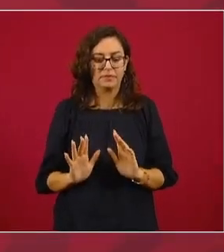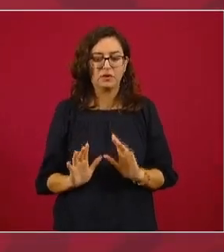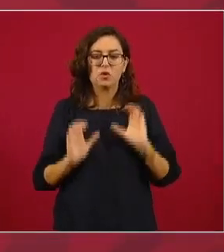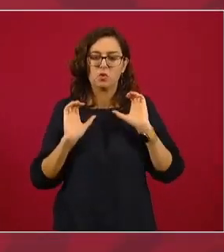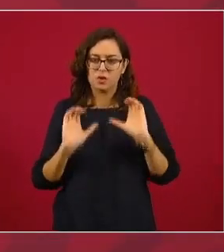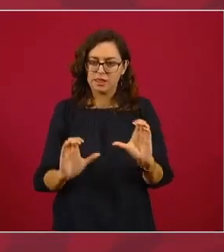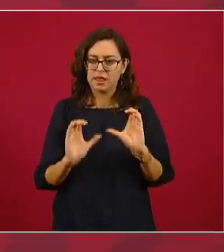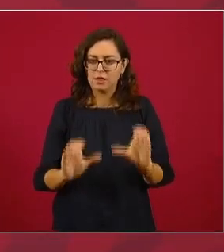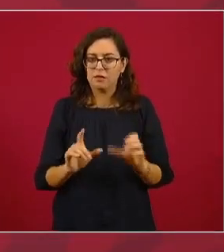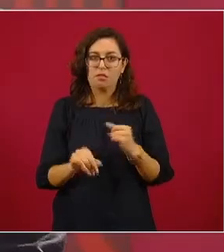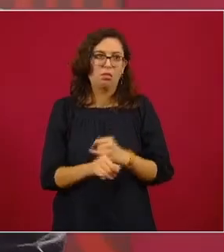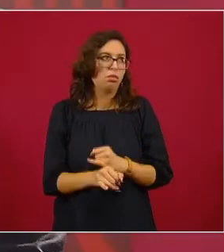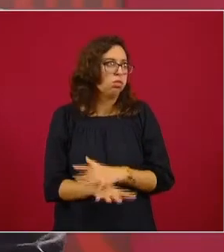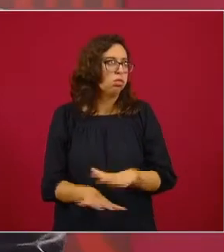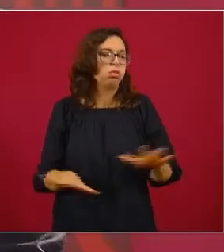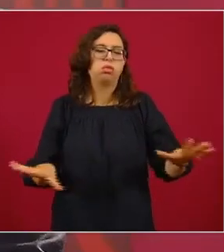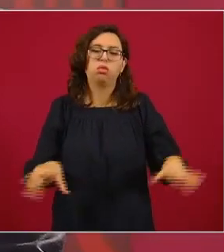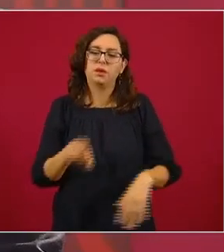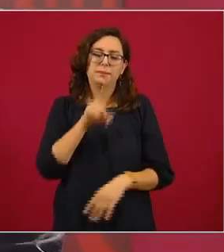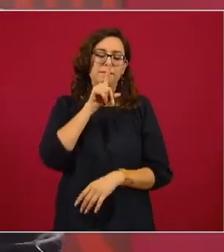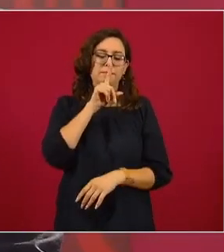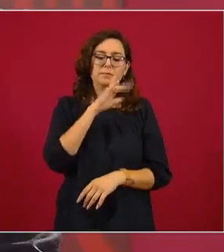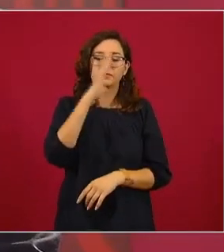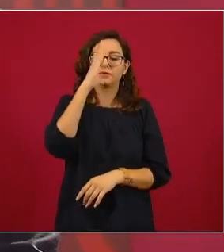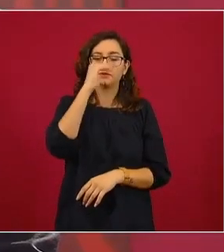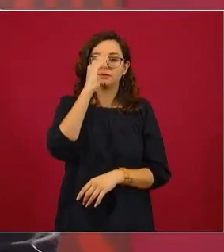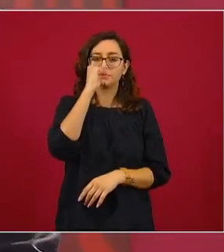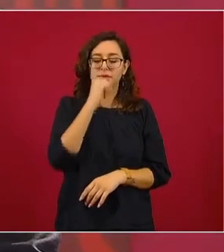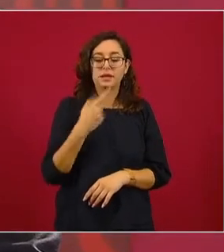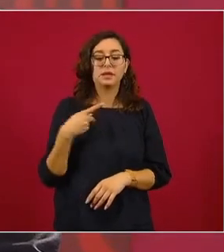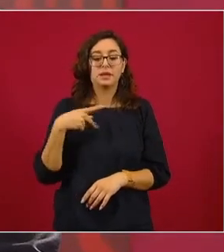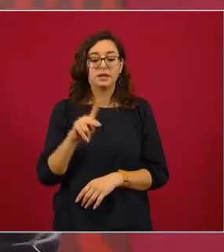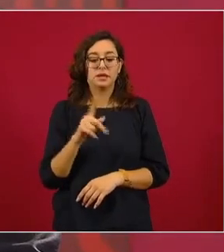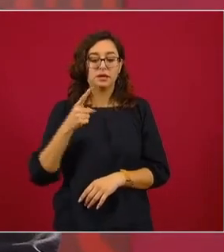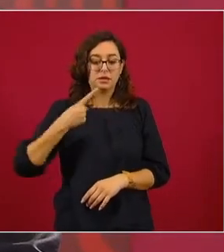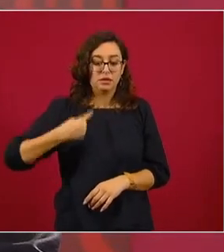sigilo, pero estamos